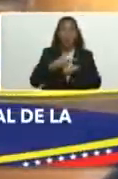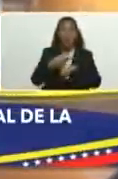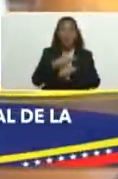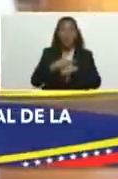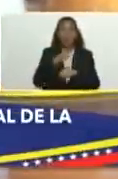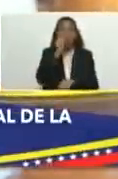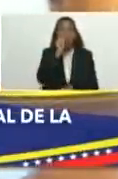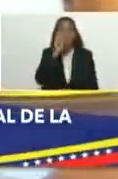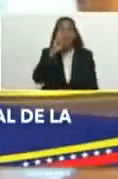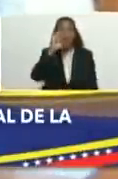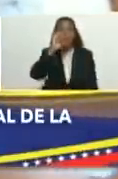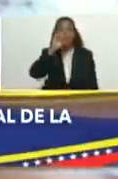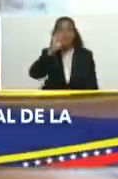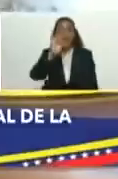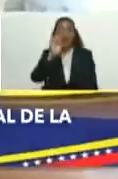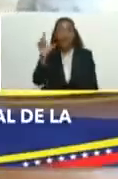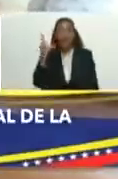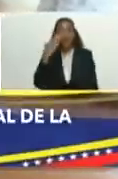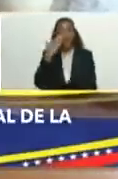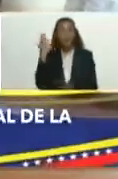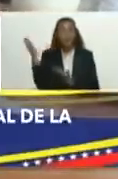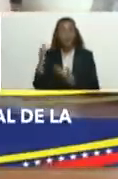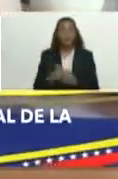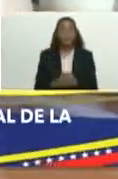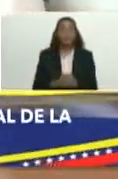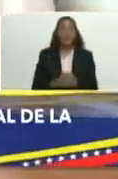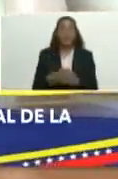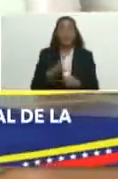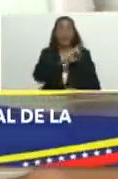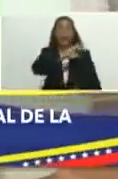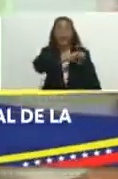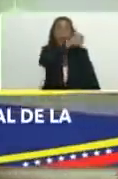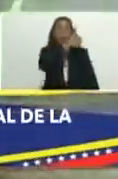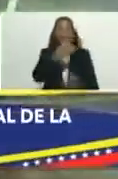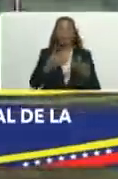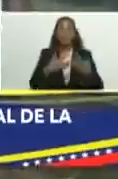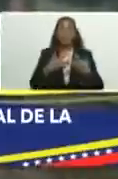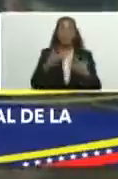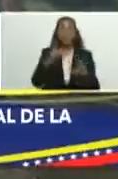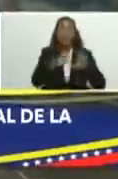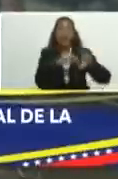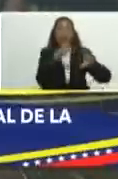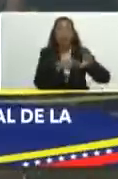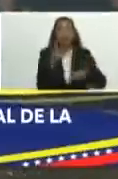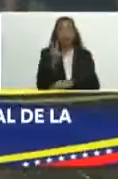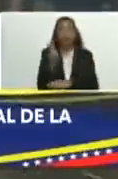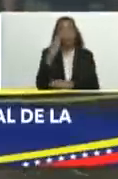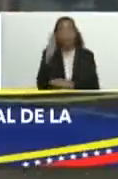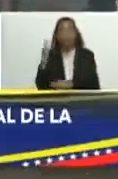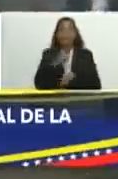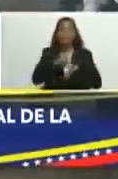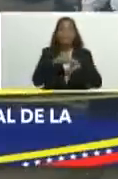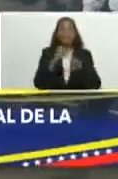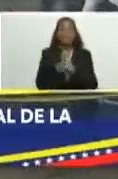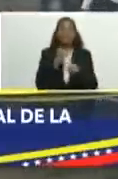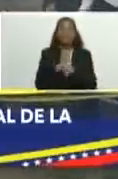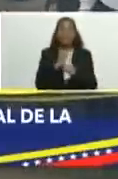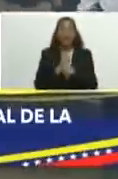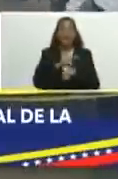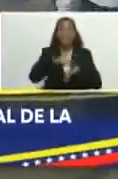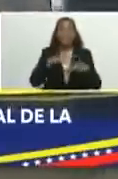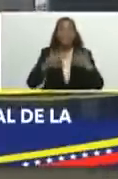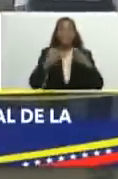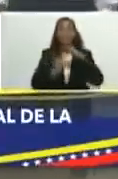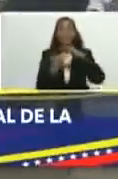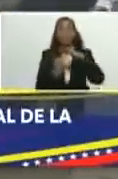Rafael Lacaba, compañero Rafael Lacaba, con el gerente general de Cauchos de Venezuela, con el ministro de Trabajo, el ministro de